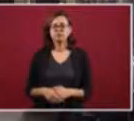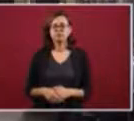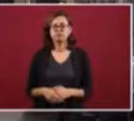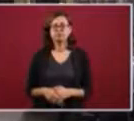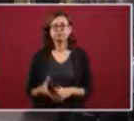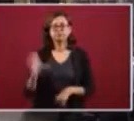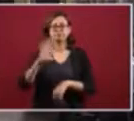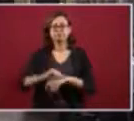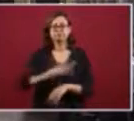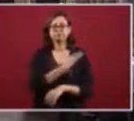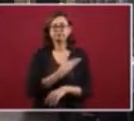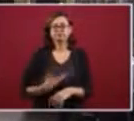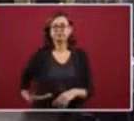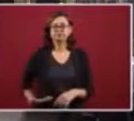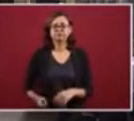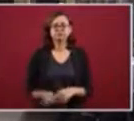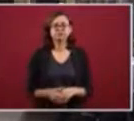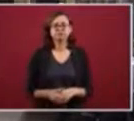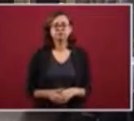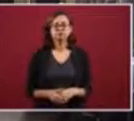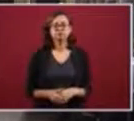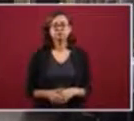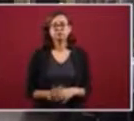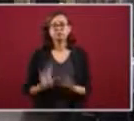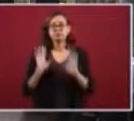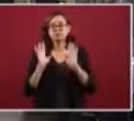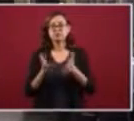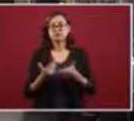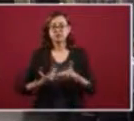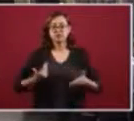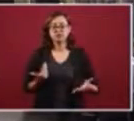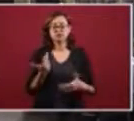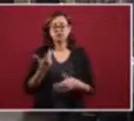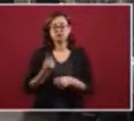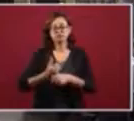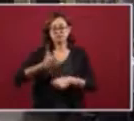Con su permiso, señor presidente. Bueno, como lo informó el señor secretario,